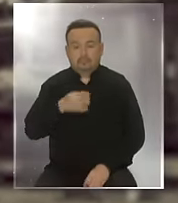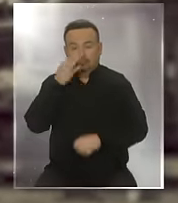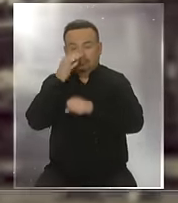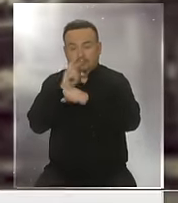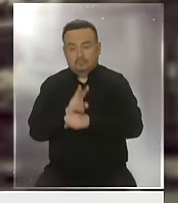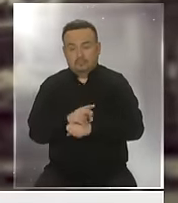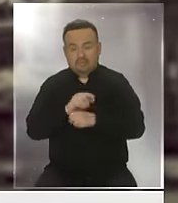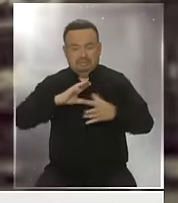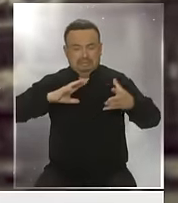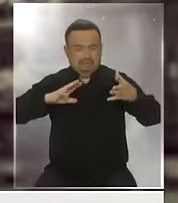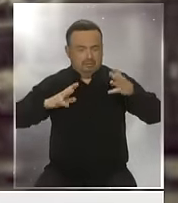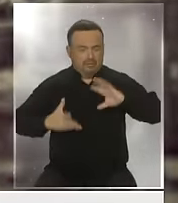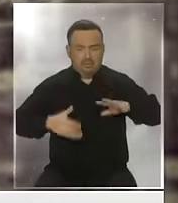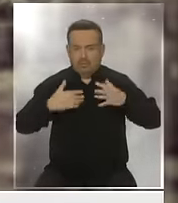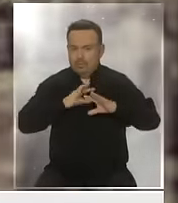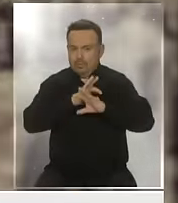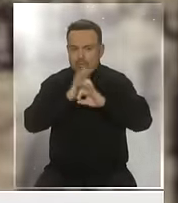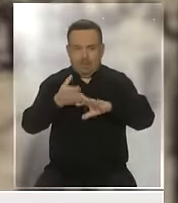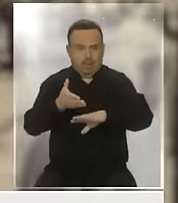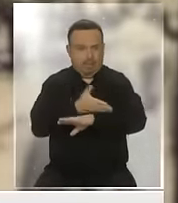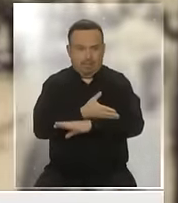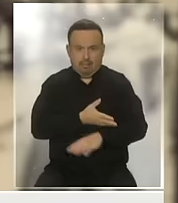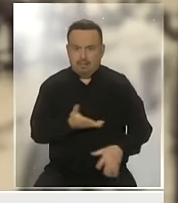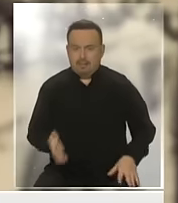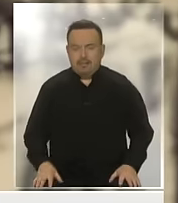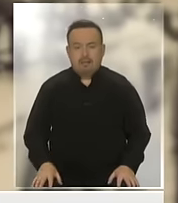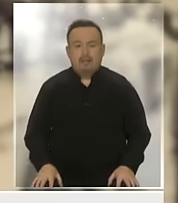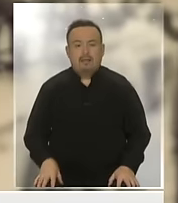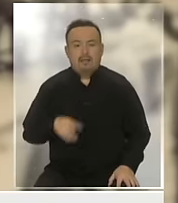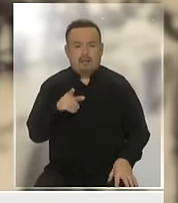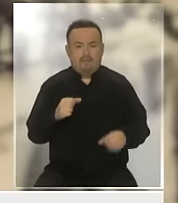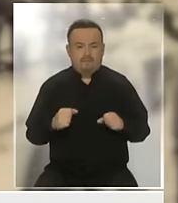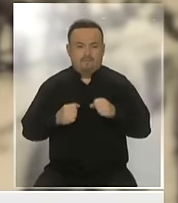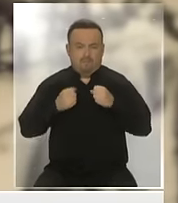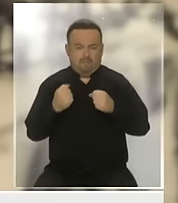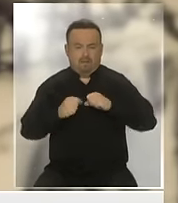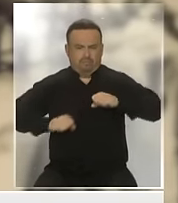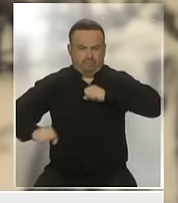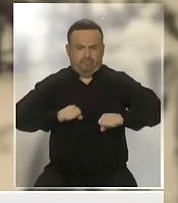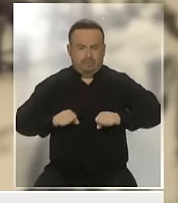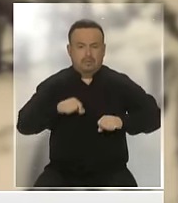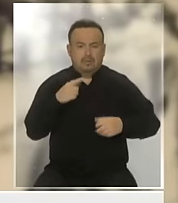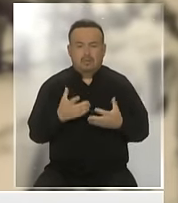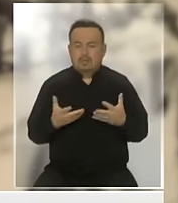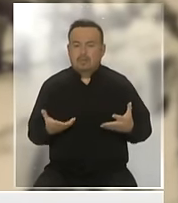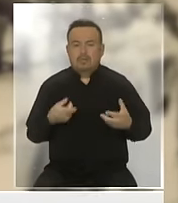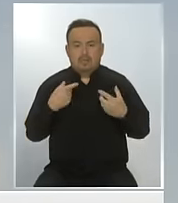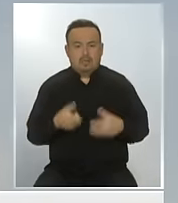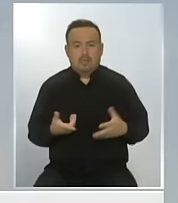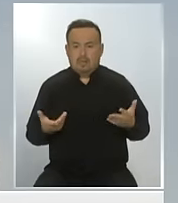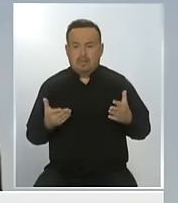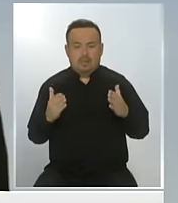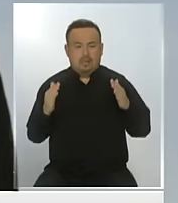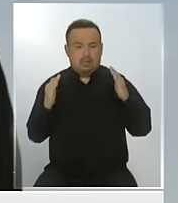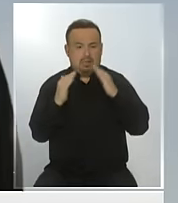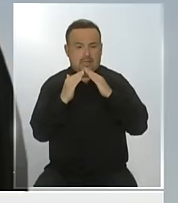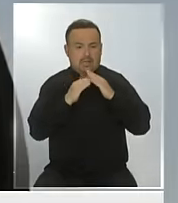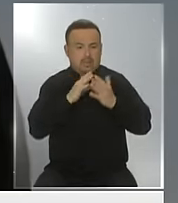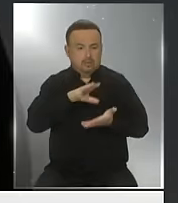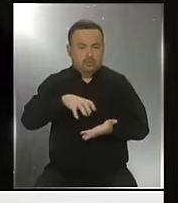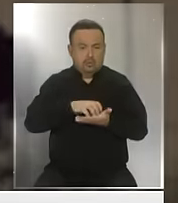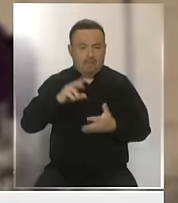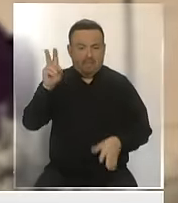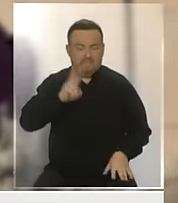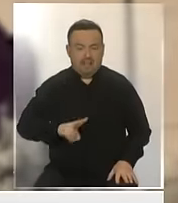Testimonios de una tragedia nunca antes vista. Porque la fuerza de ese megaterremoto prácticamente derrumbó gran parte de la ciudad de